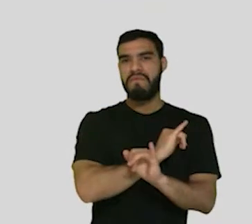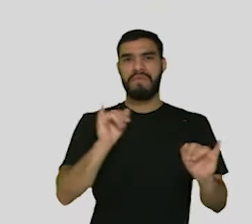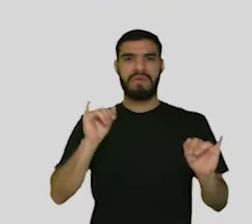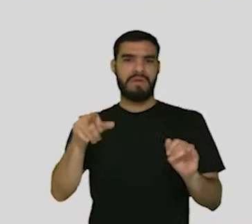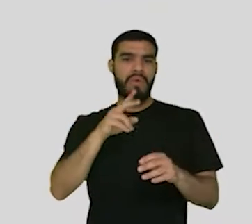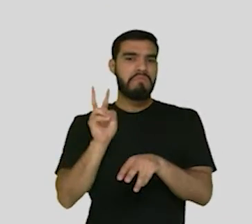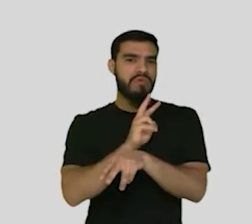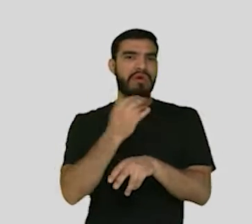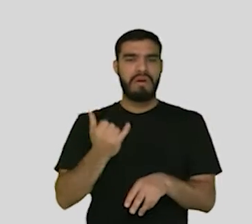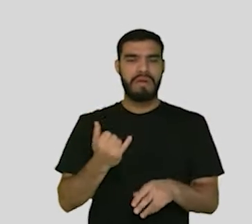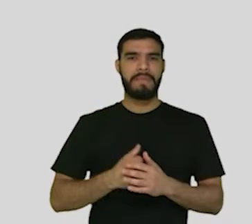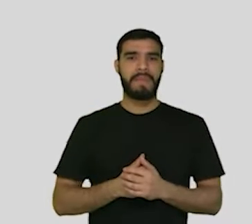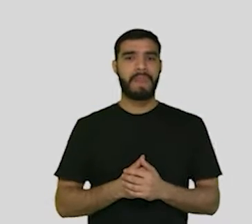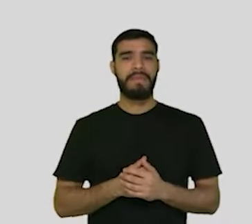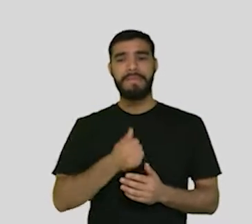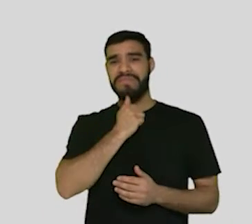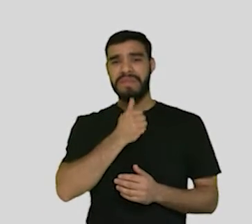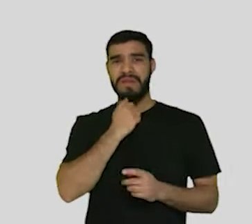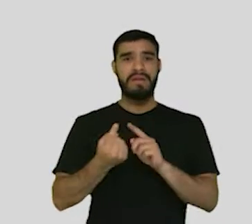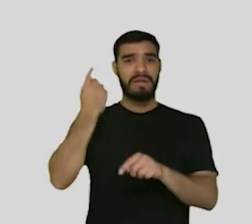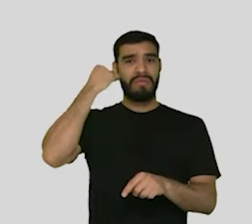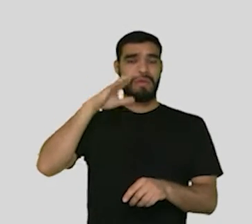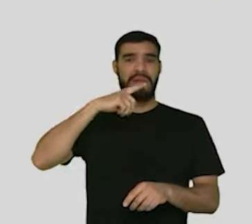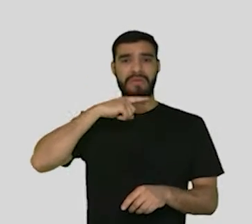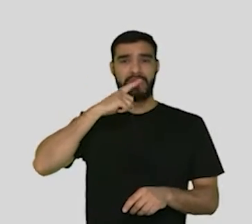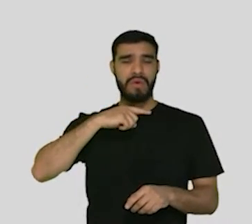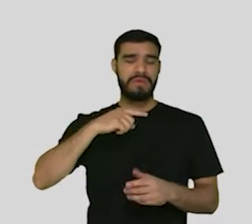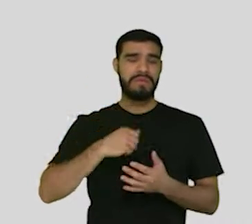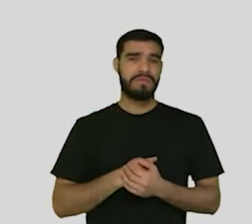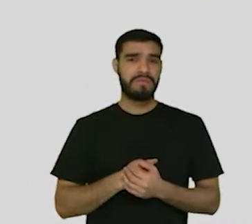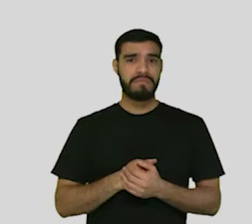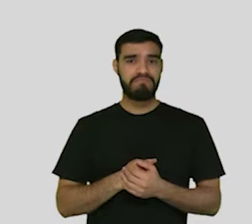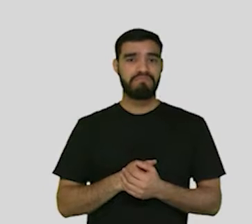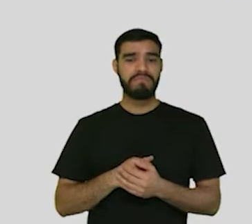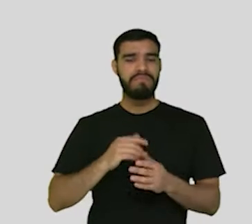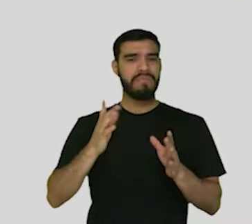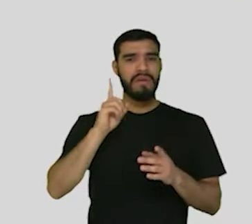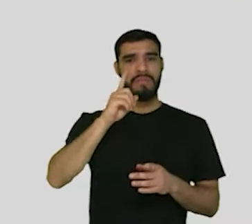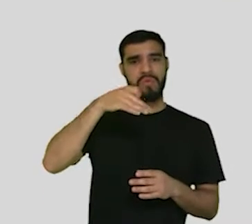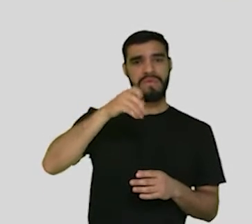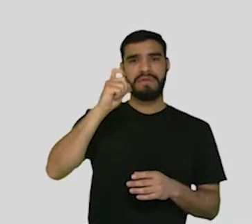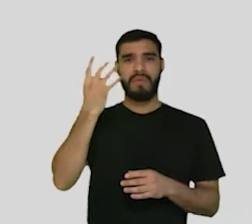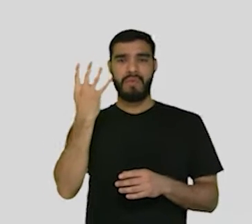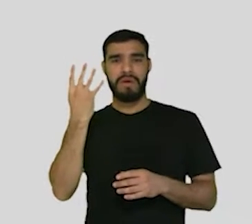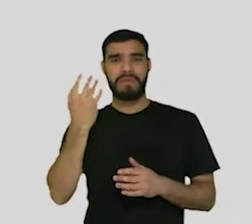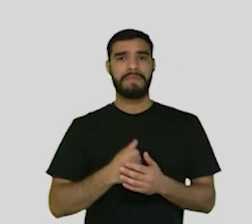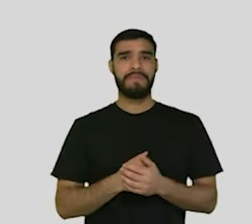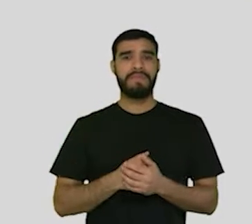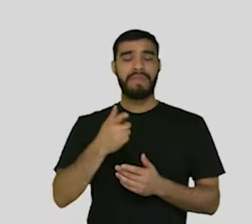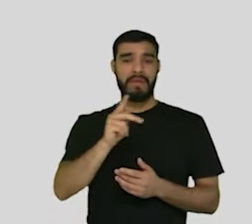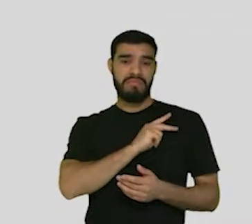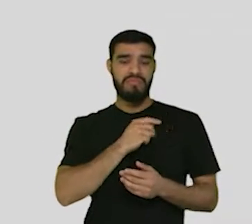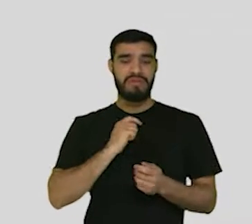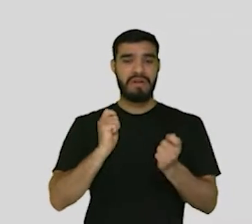ahora que hay huive pe ñe movilizando pe me ve pe ñeño se ve lo que ñe ñe van a mo dictadura tiempo huive